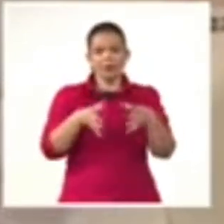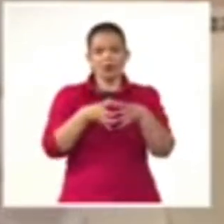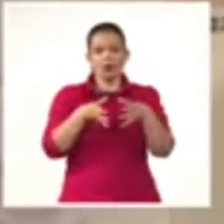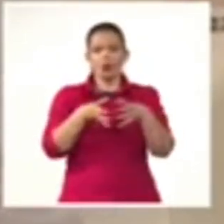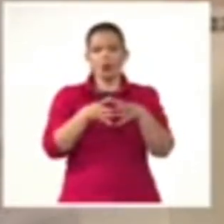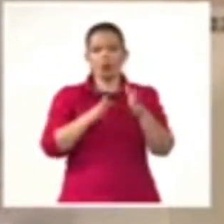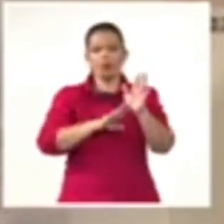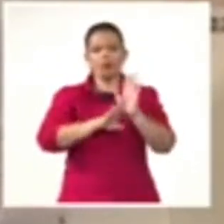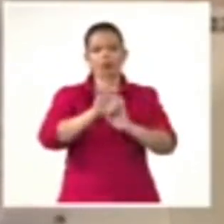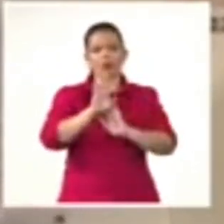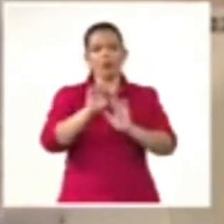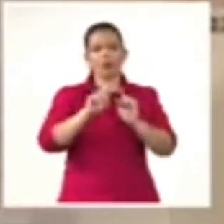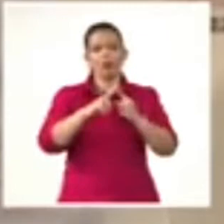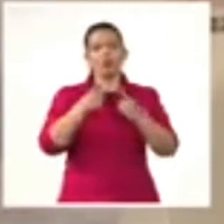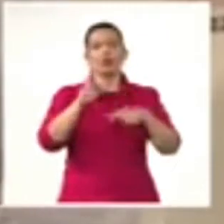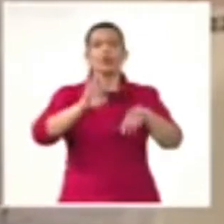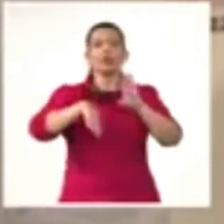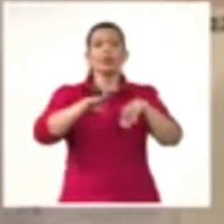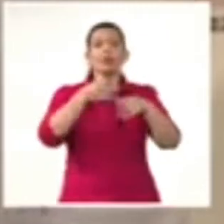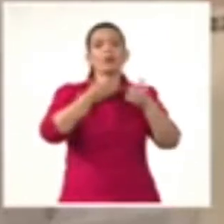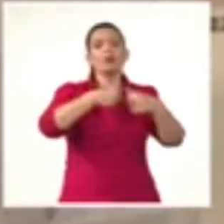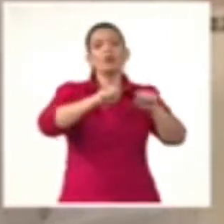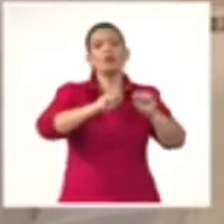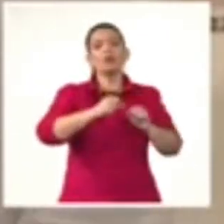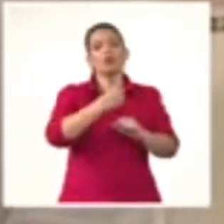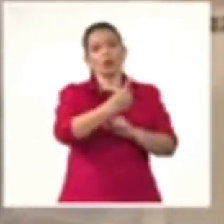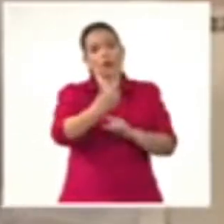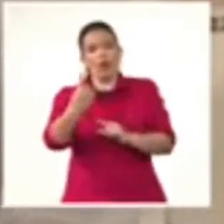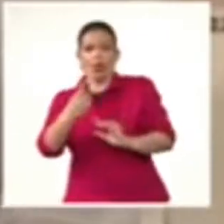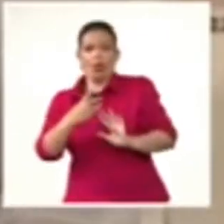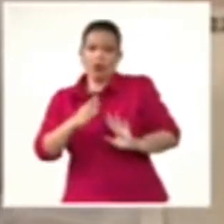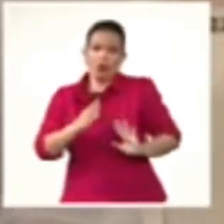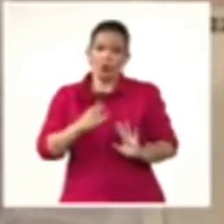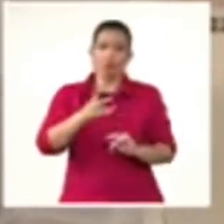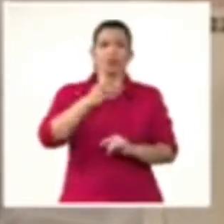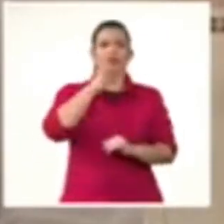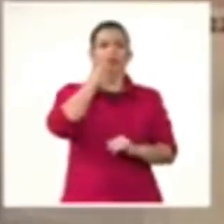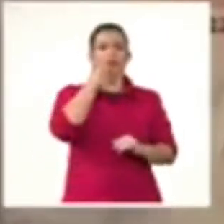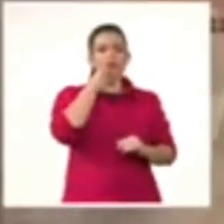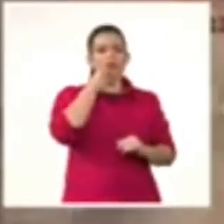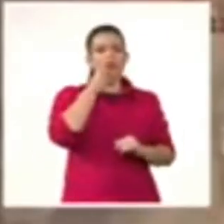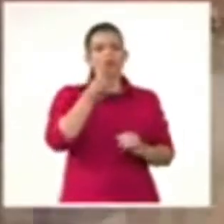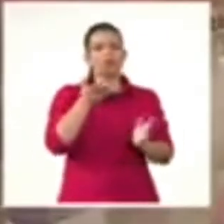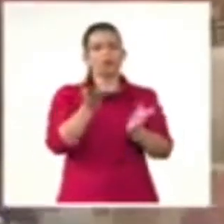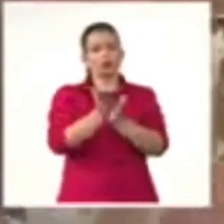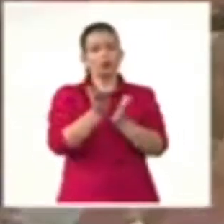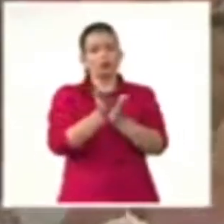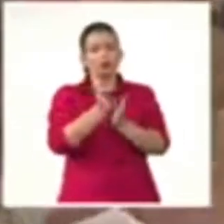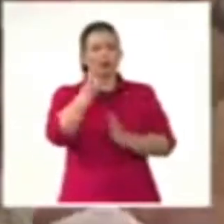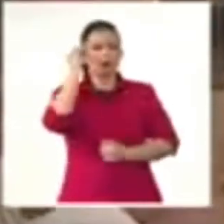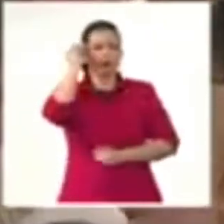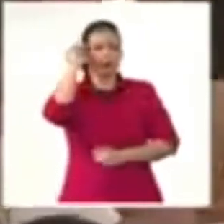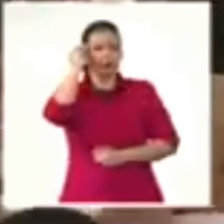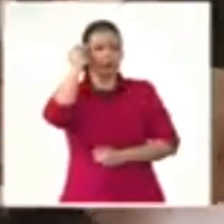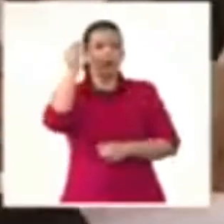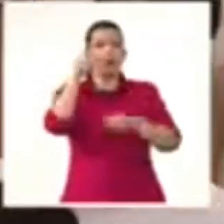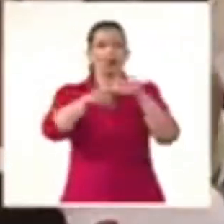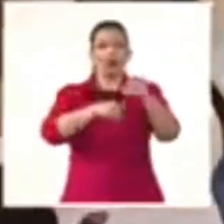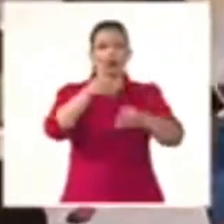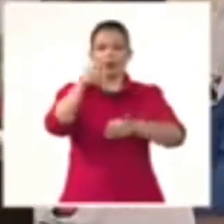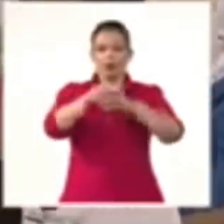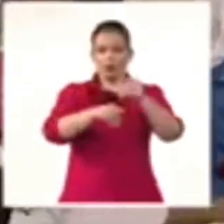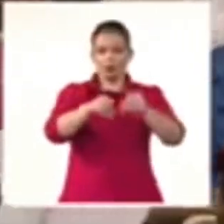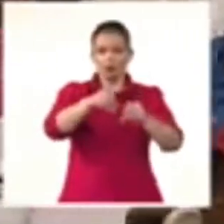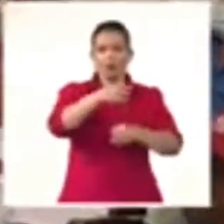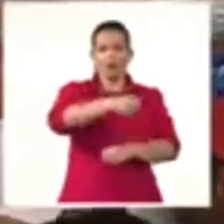de las posibilidades reales de cada individuo de acceder al conocimiento y participar activamente en la